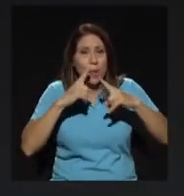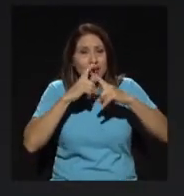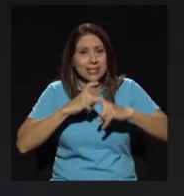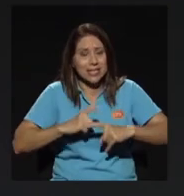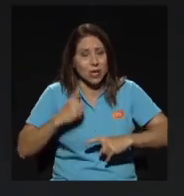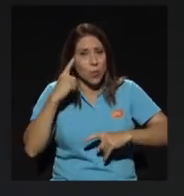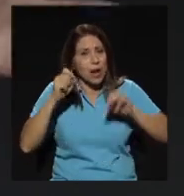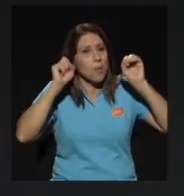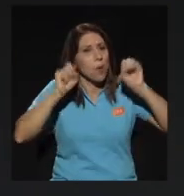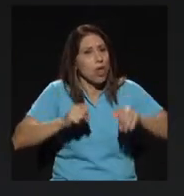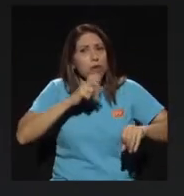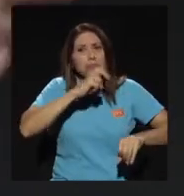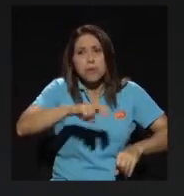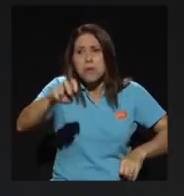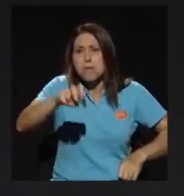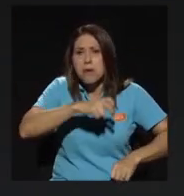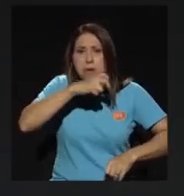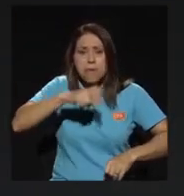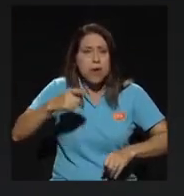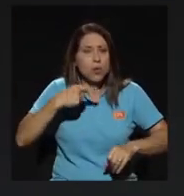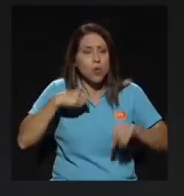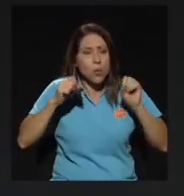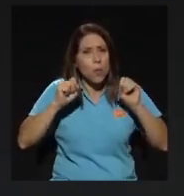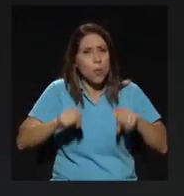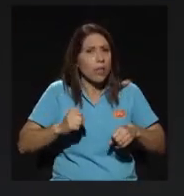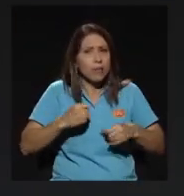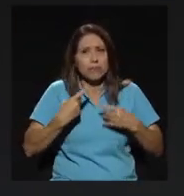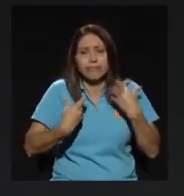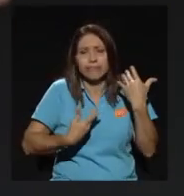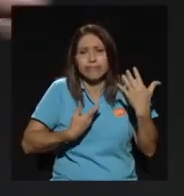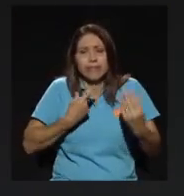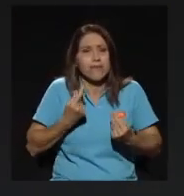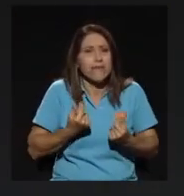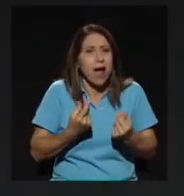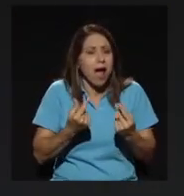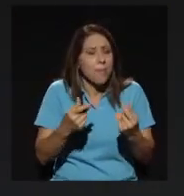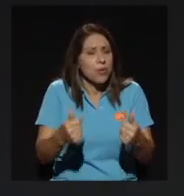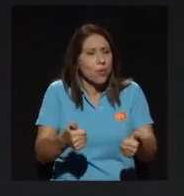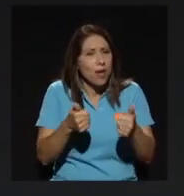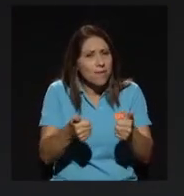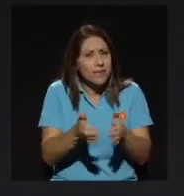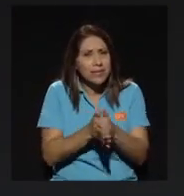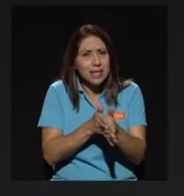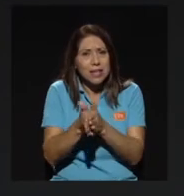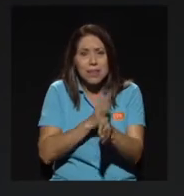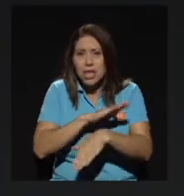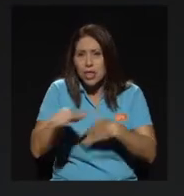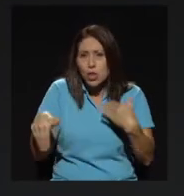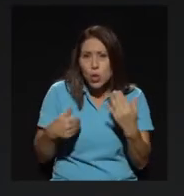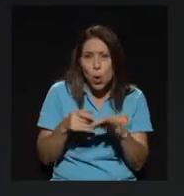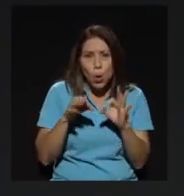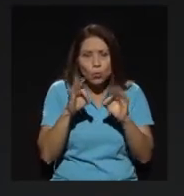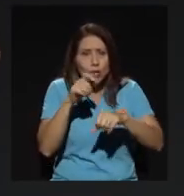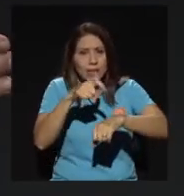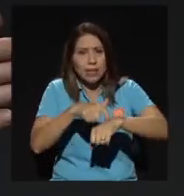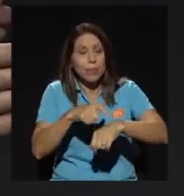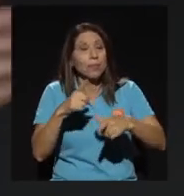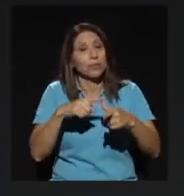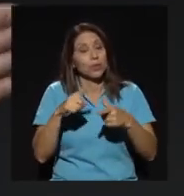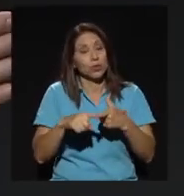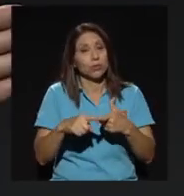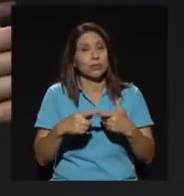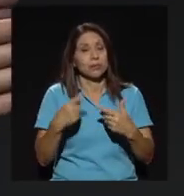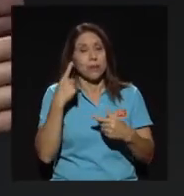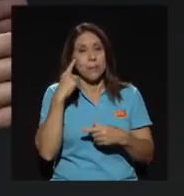y se mueve uno rápido y eficientemente todo a tiempo entonces para un país